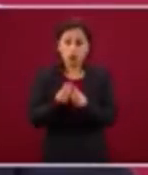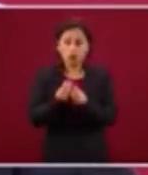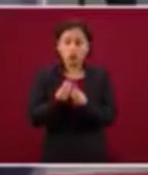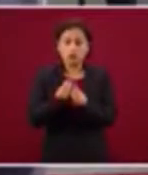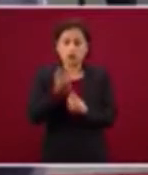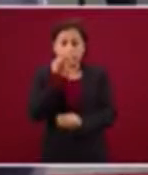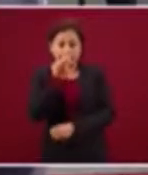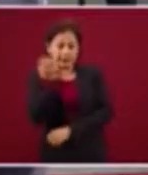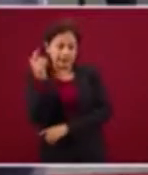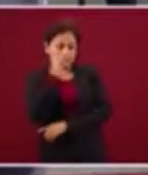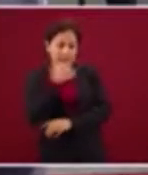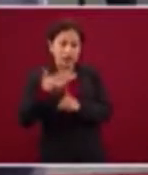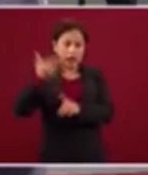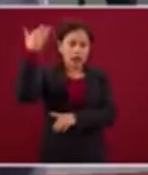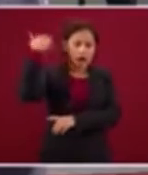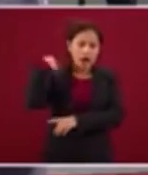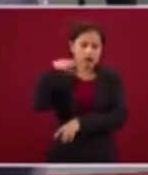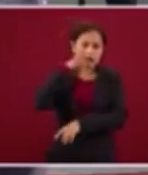que entre todos